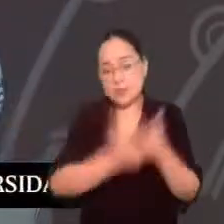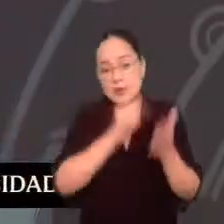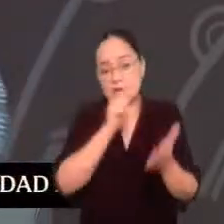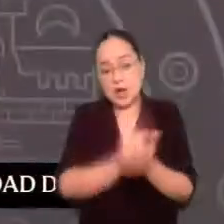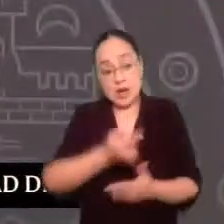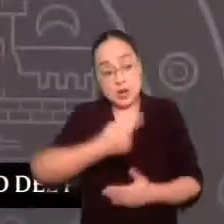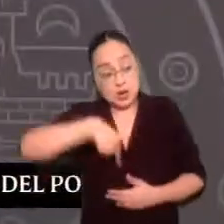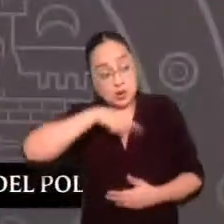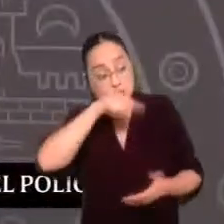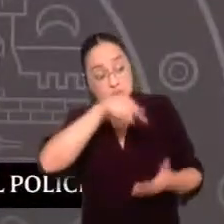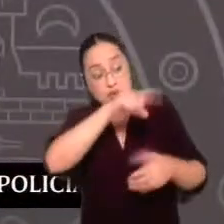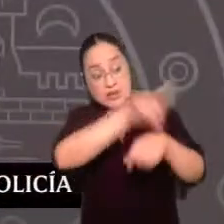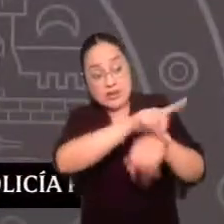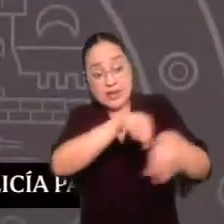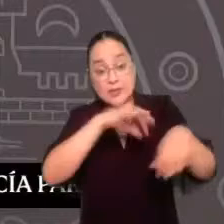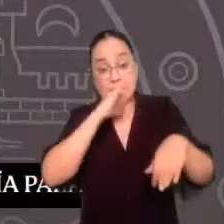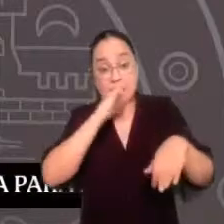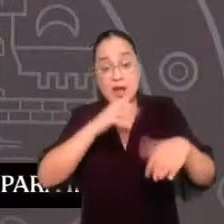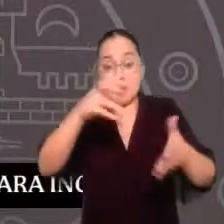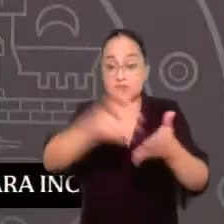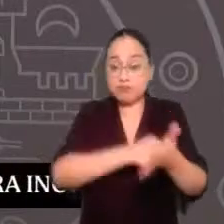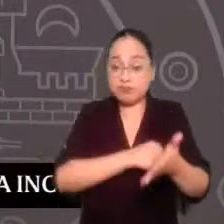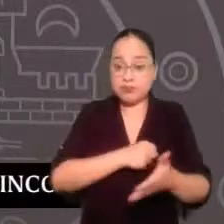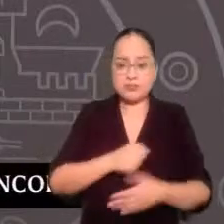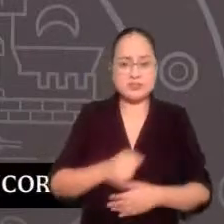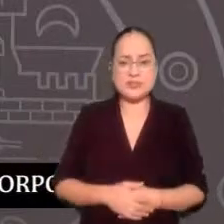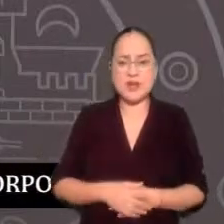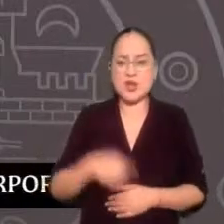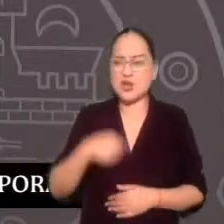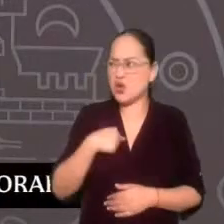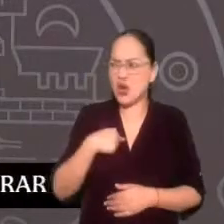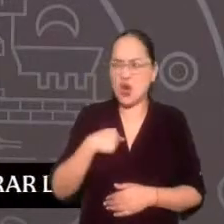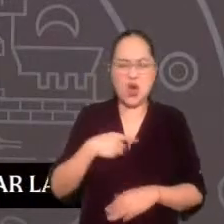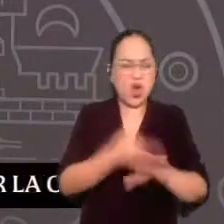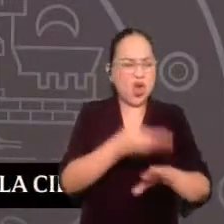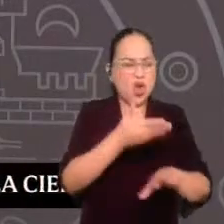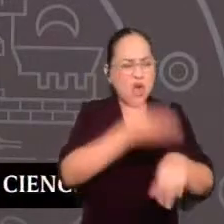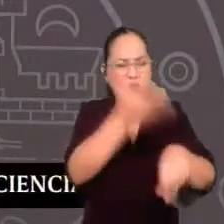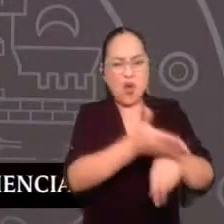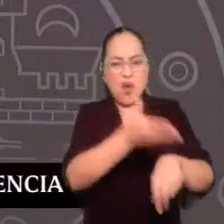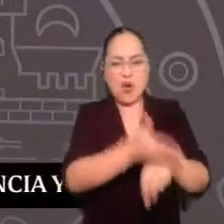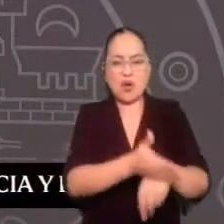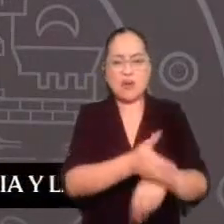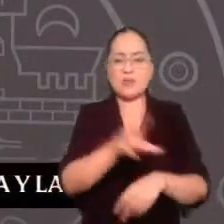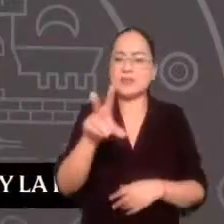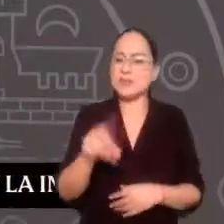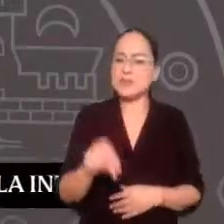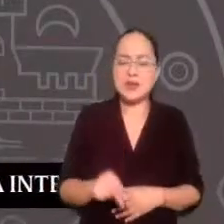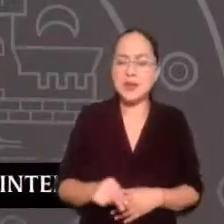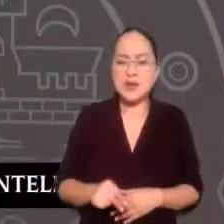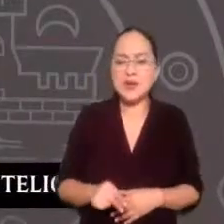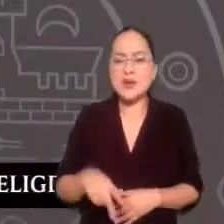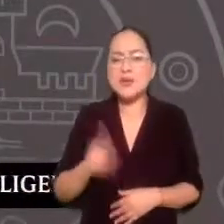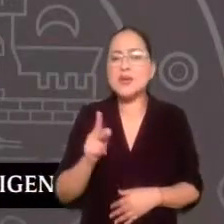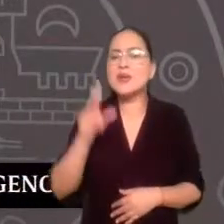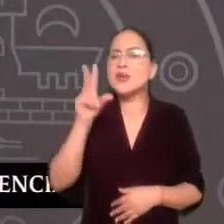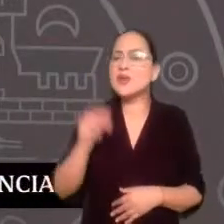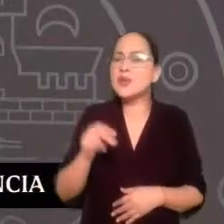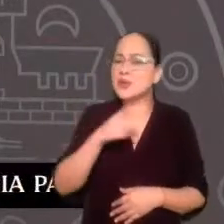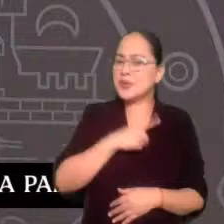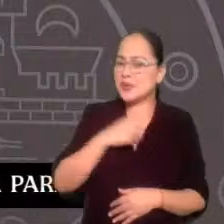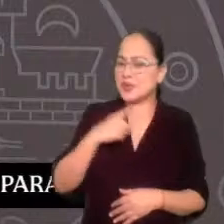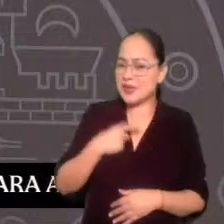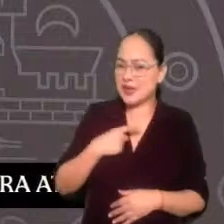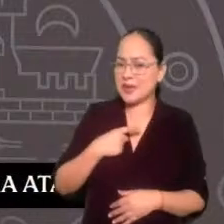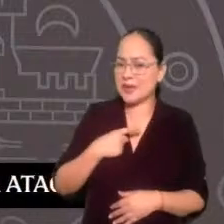soy un gobierno represivo con ese tema. Pero no deben de hacer el paro porque están